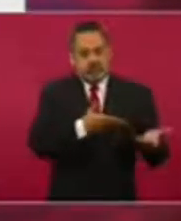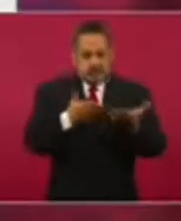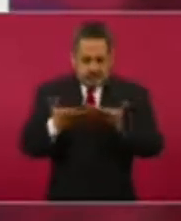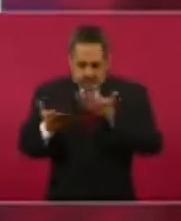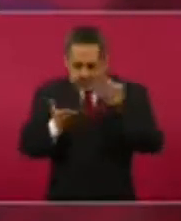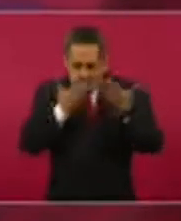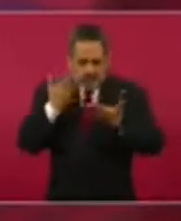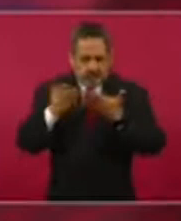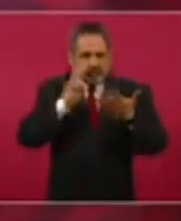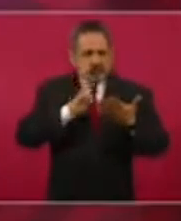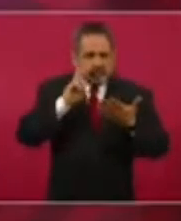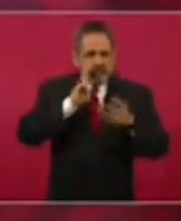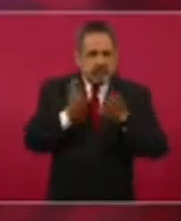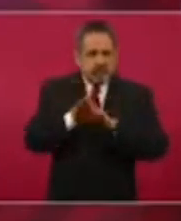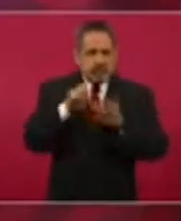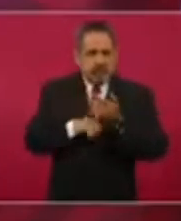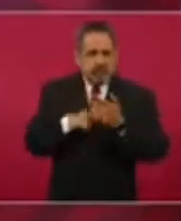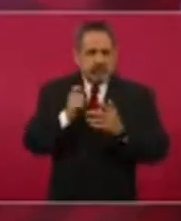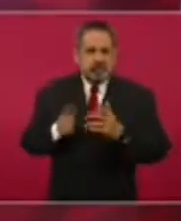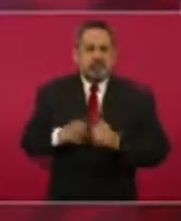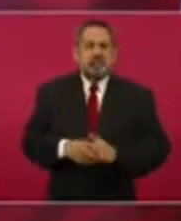intercambio.